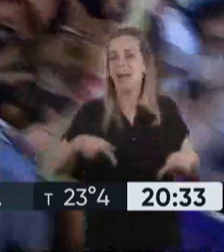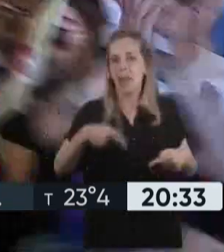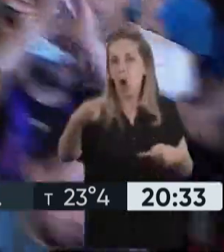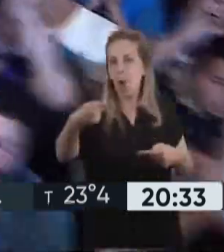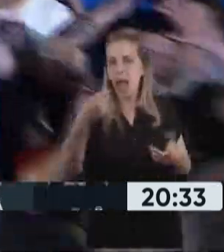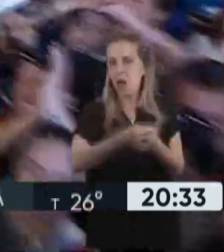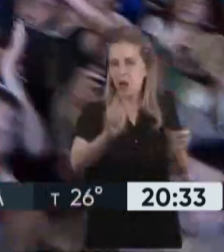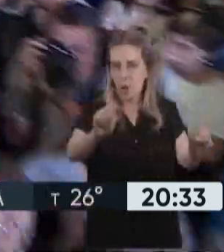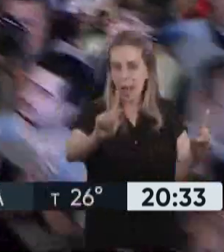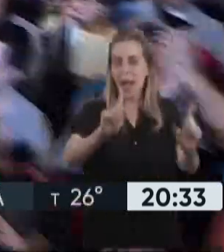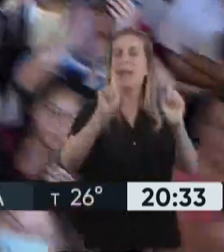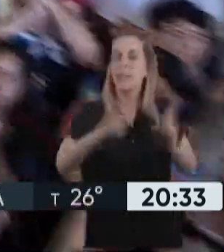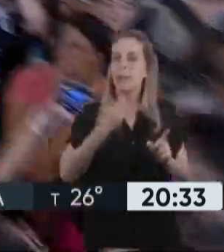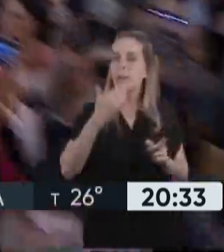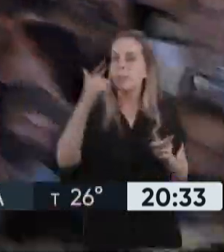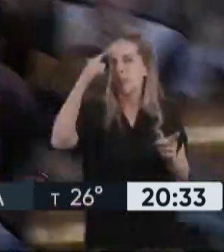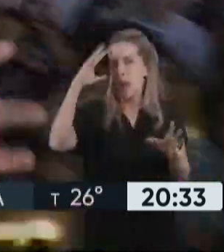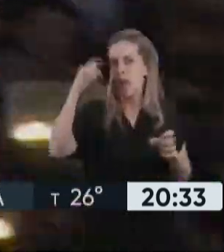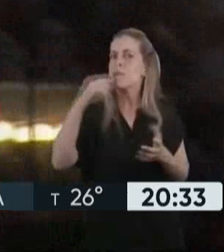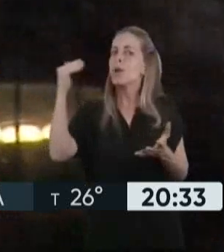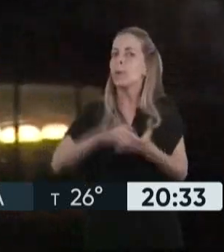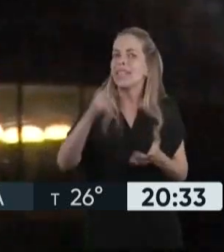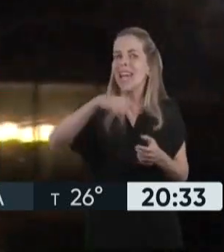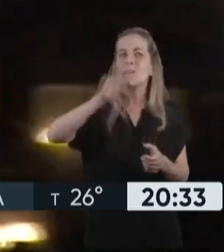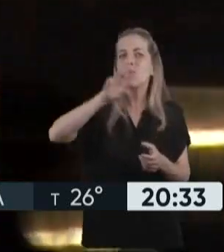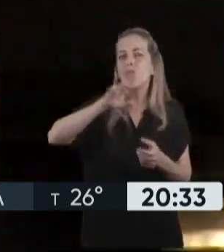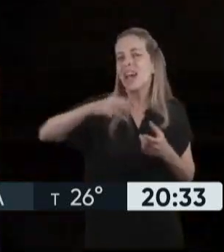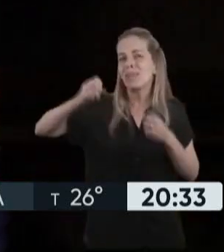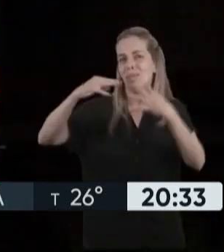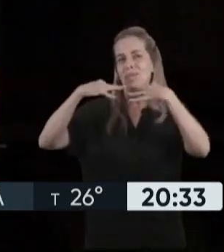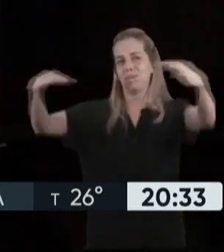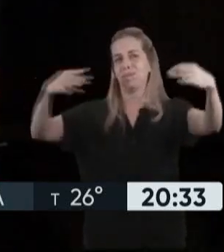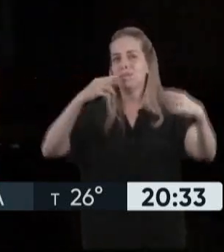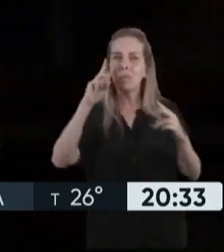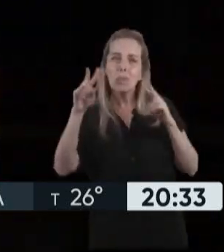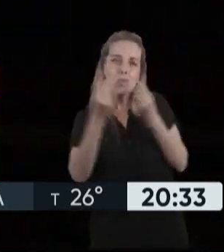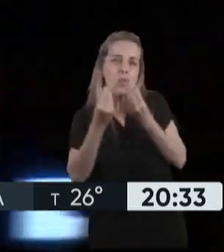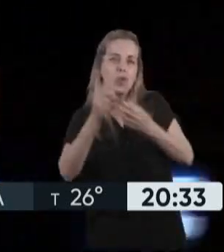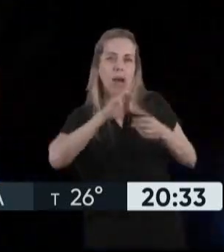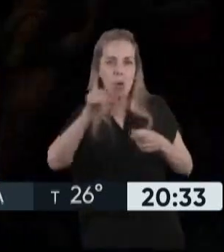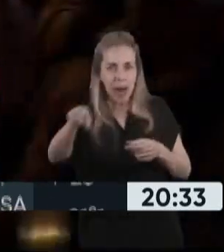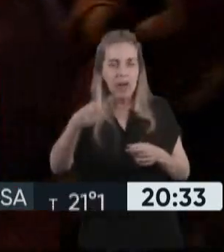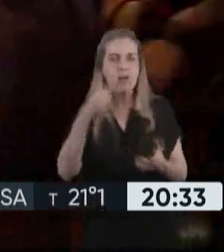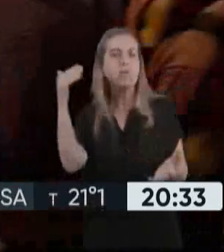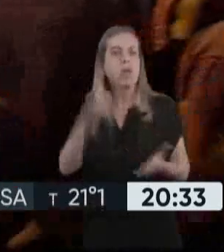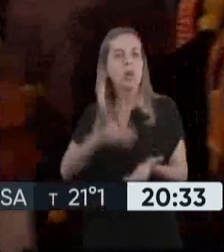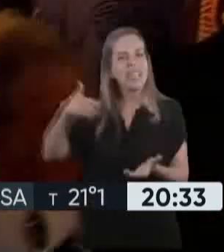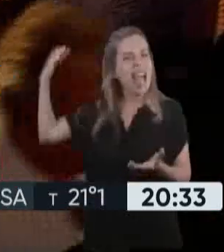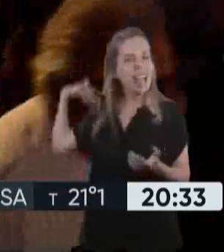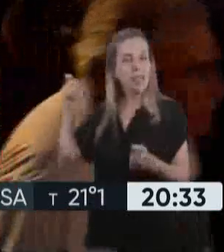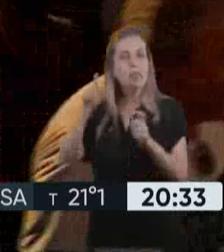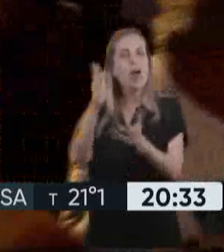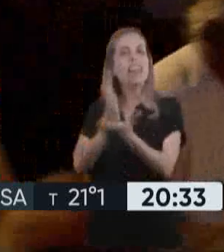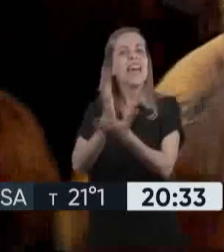Y les prometí a las mujeres, veo muchas mujeres en esta plaza, que sus derechos iban a